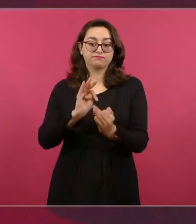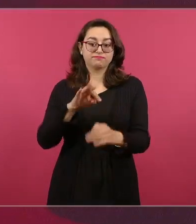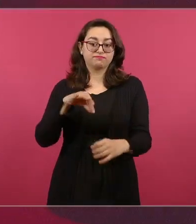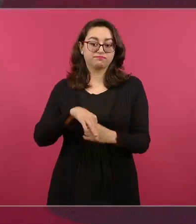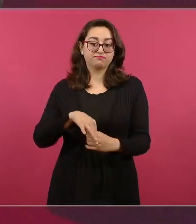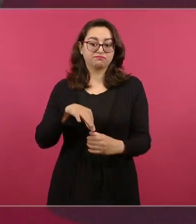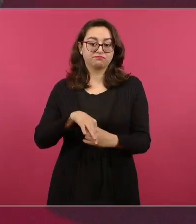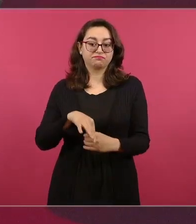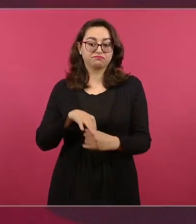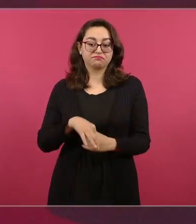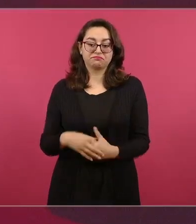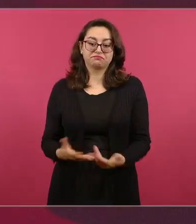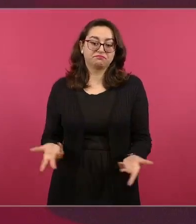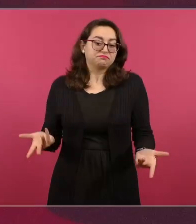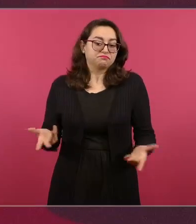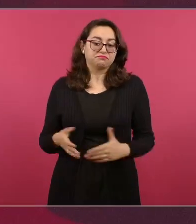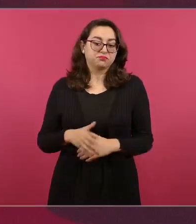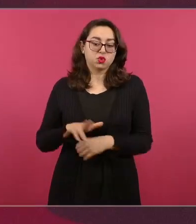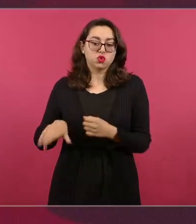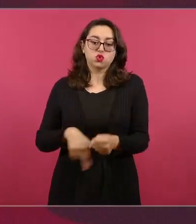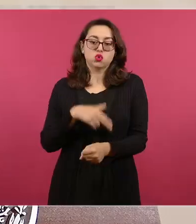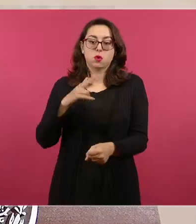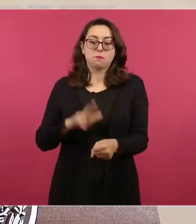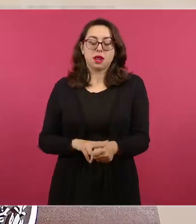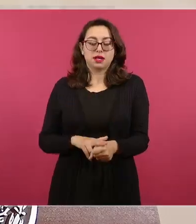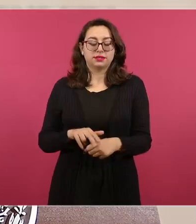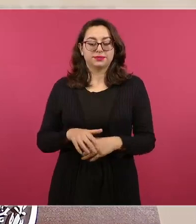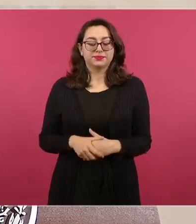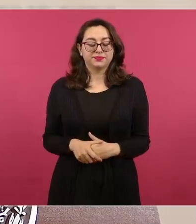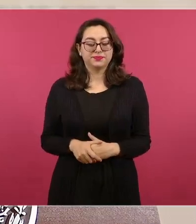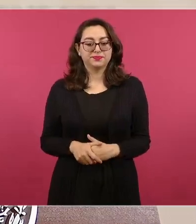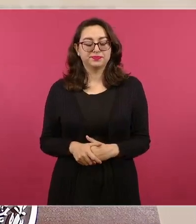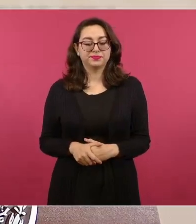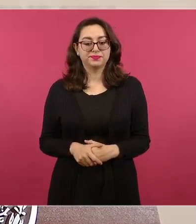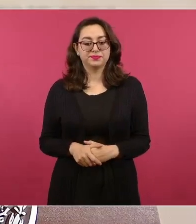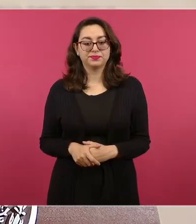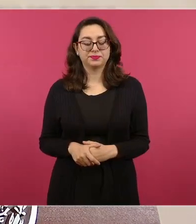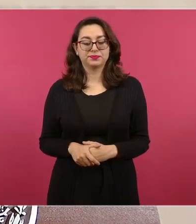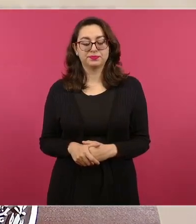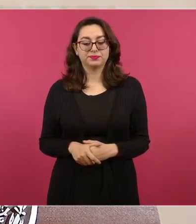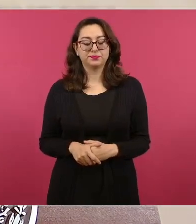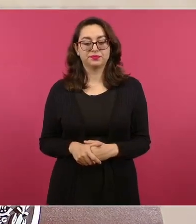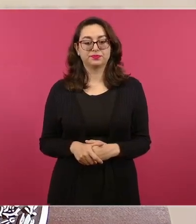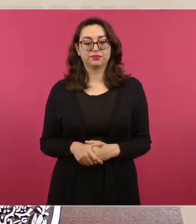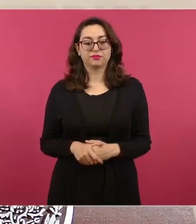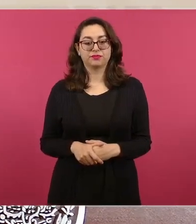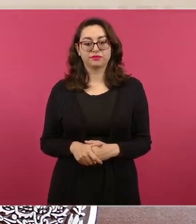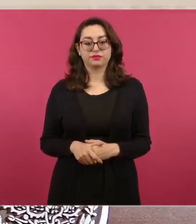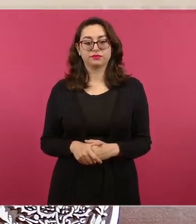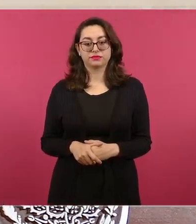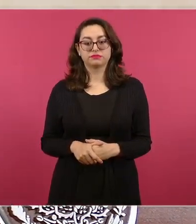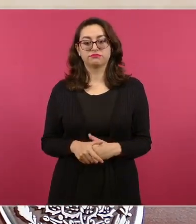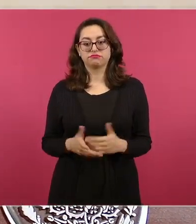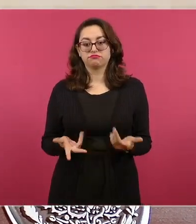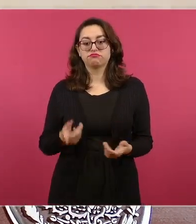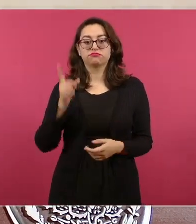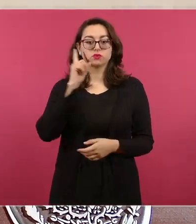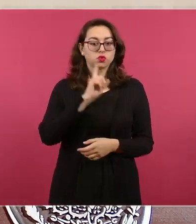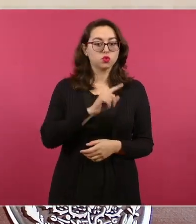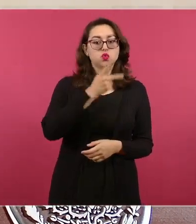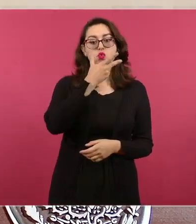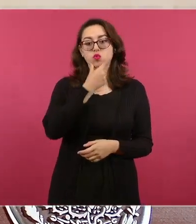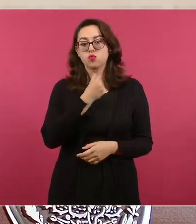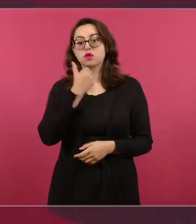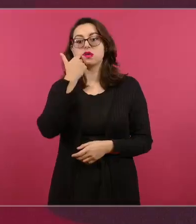Como ya vienen las elecciones, pues hay muchos aspirantes, mujeres,